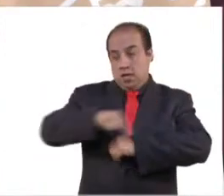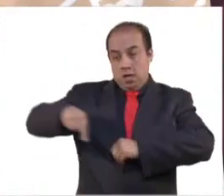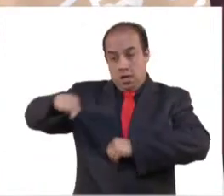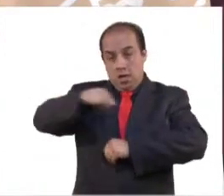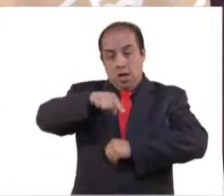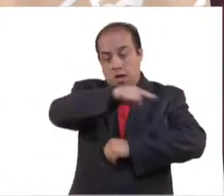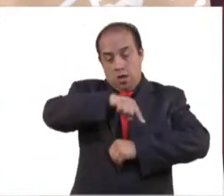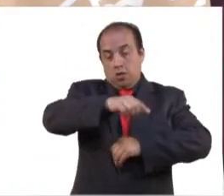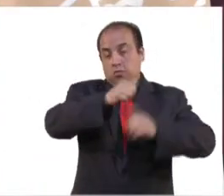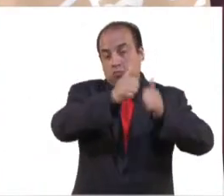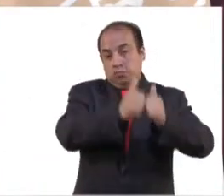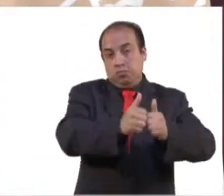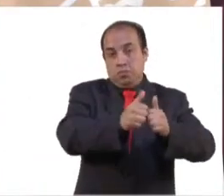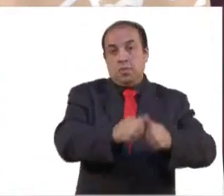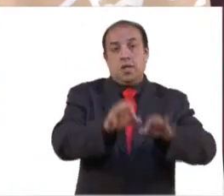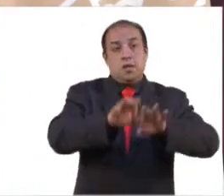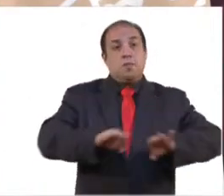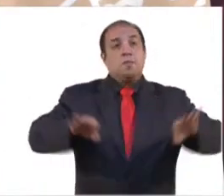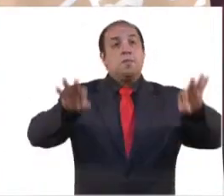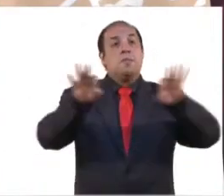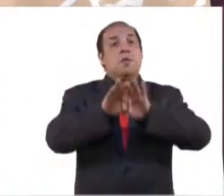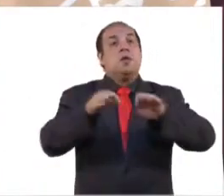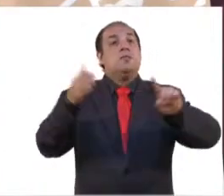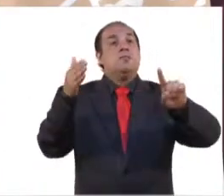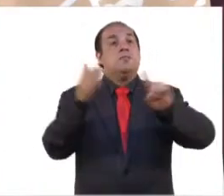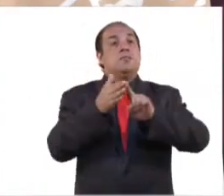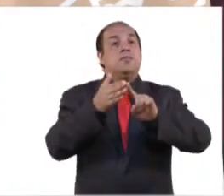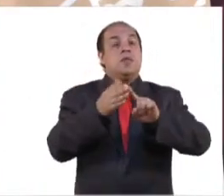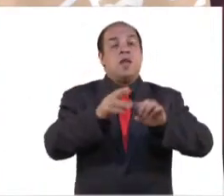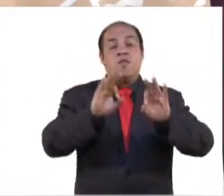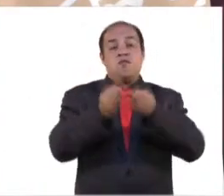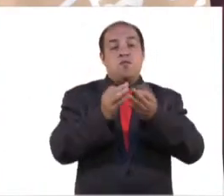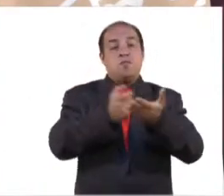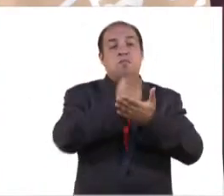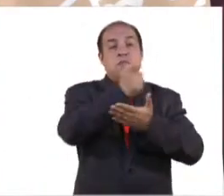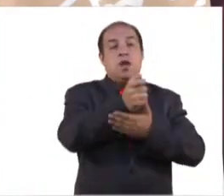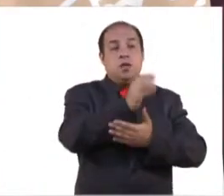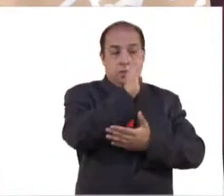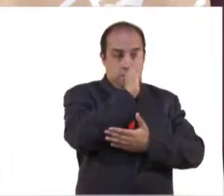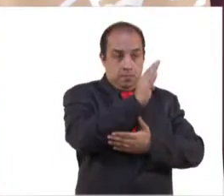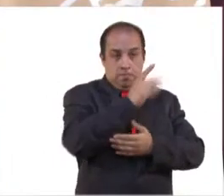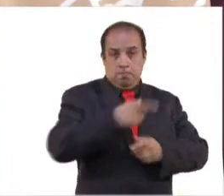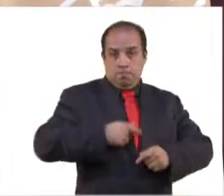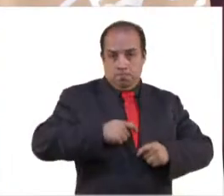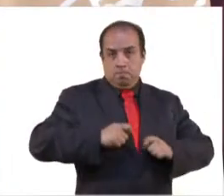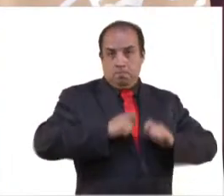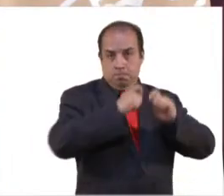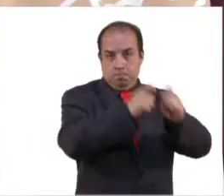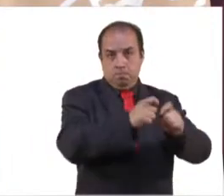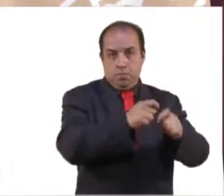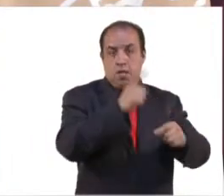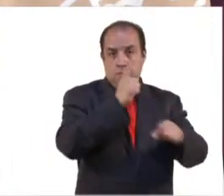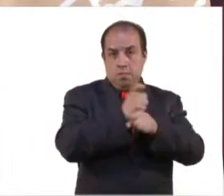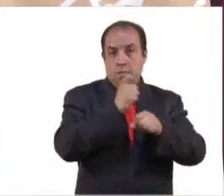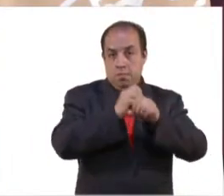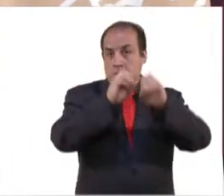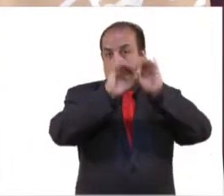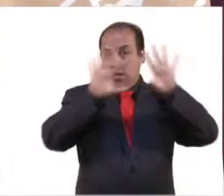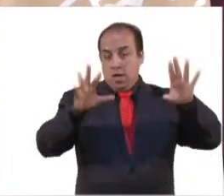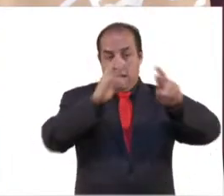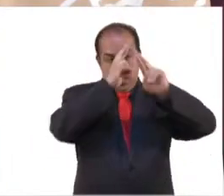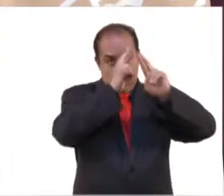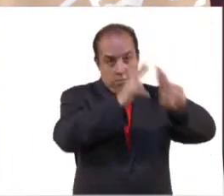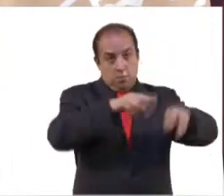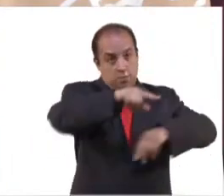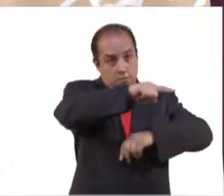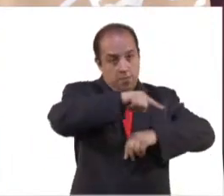principio fundamental que el medio de pago se les entregue a ellos. Primero, es un asunto de transparencia y de respeto a